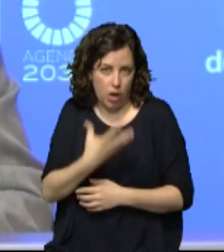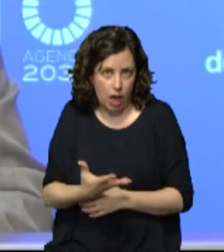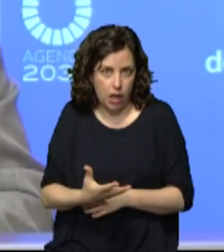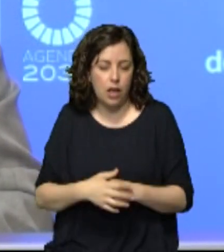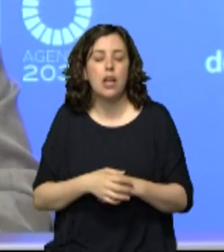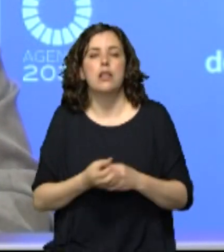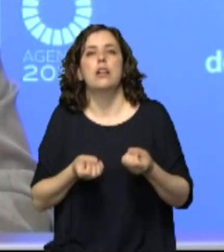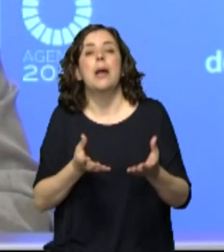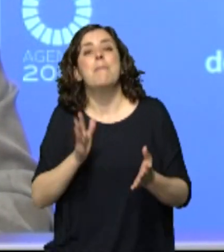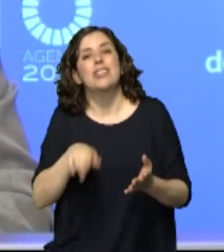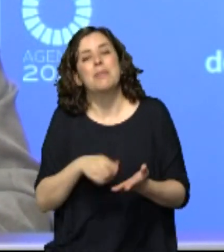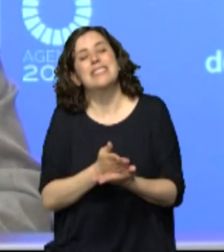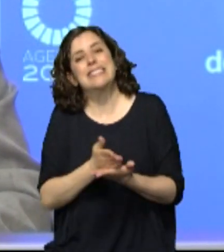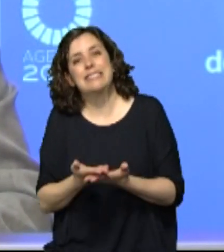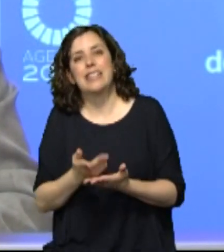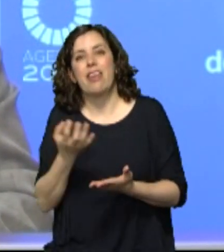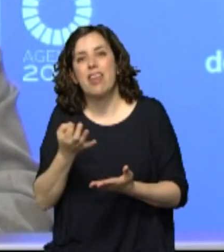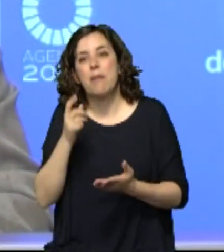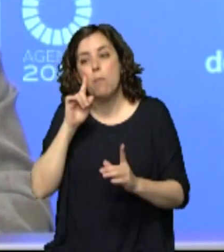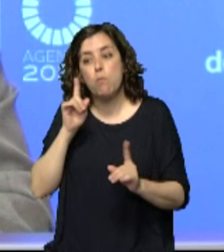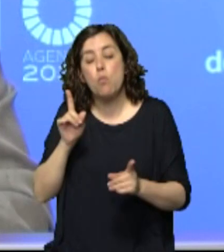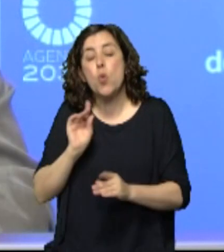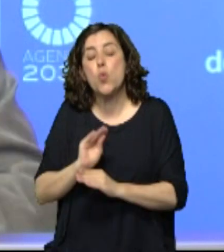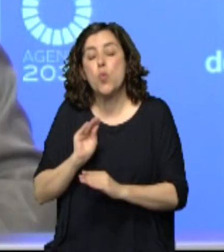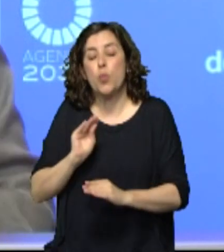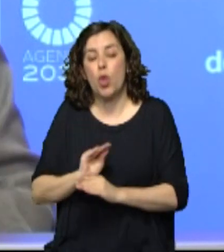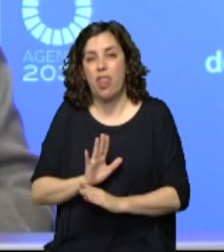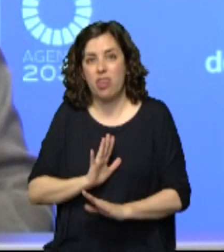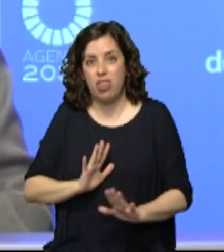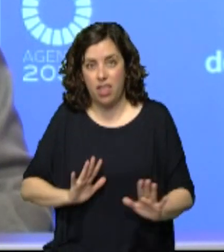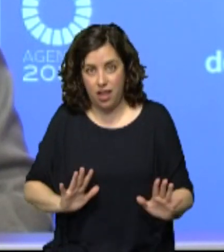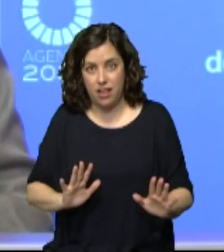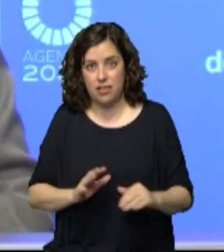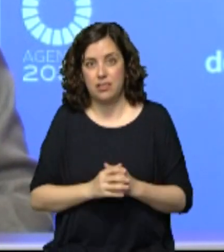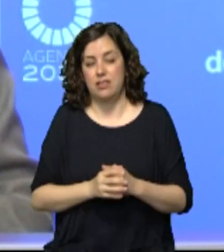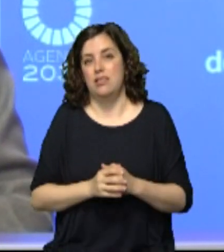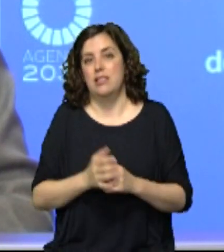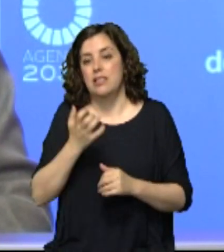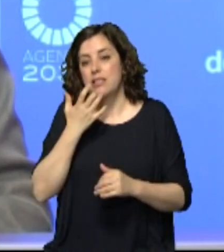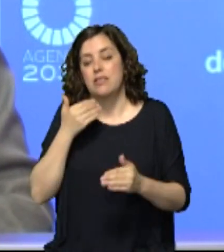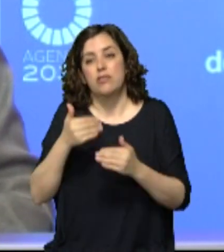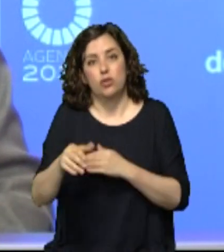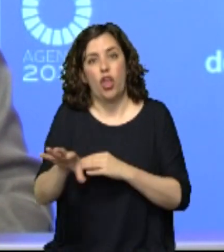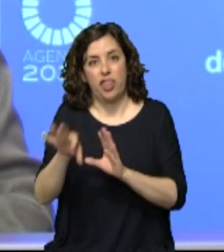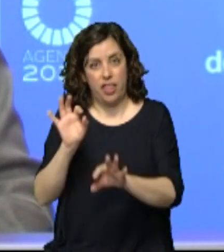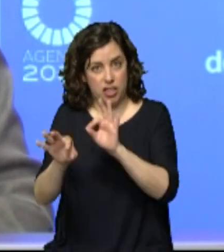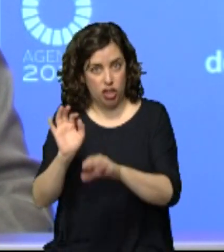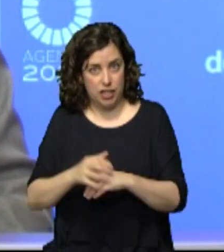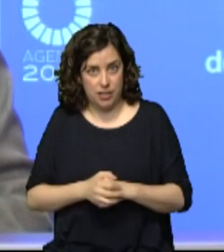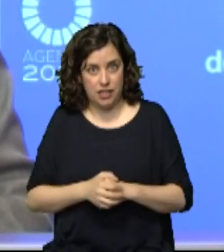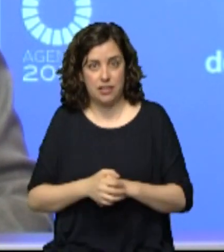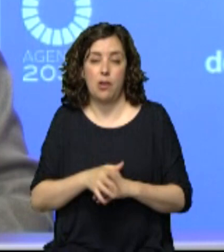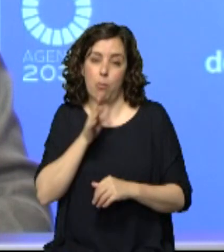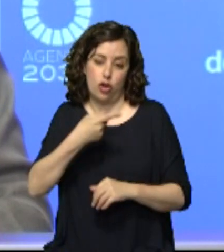ser prudentes a la hora de tomar decisiones y, por tanto, insisto, a la hora de que cada uno de nosotros y nosotras, pues sin duda, tomemos